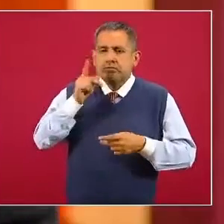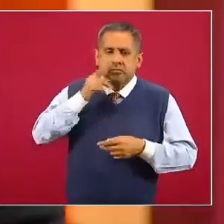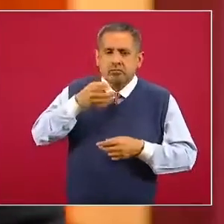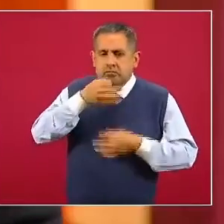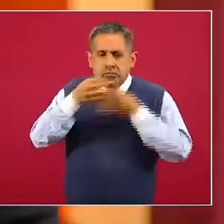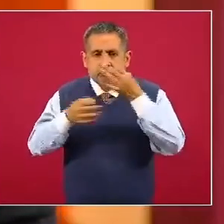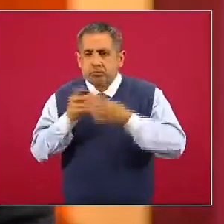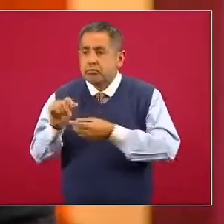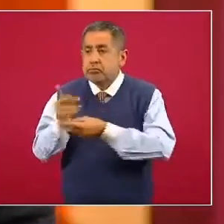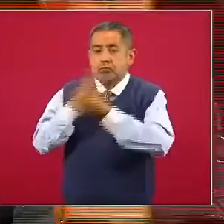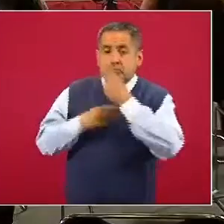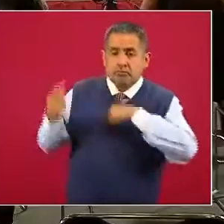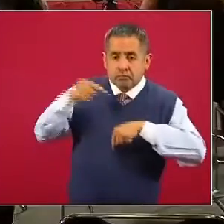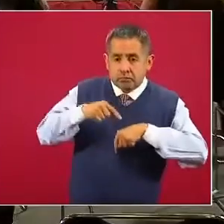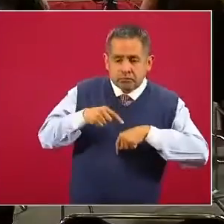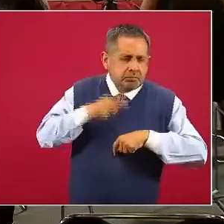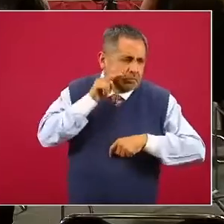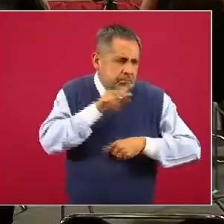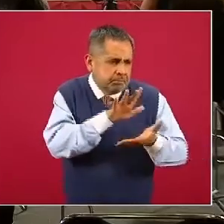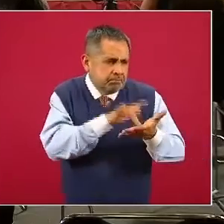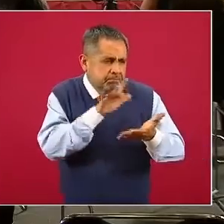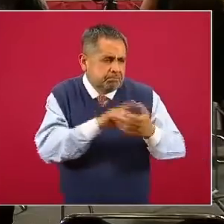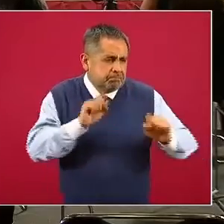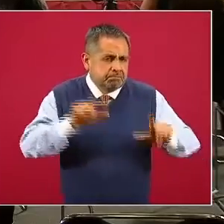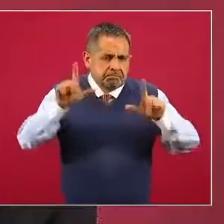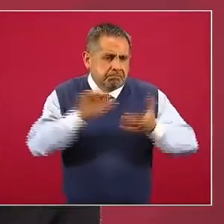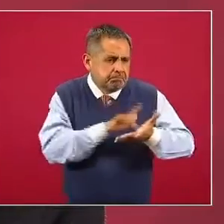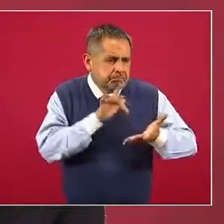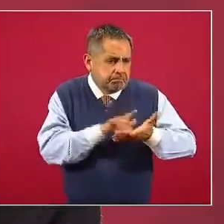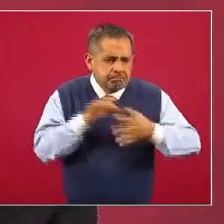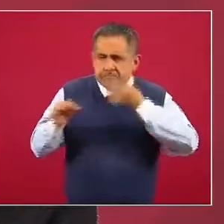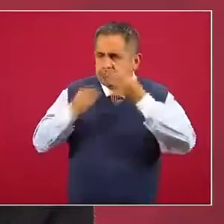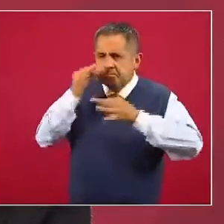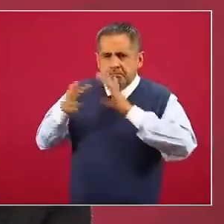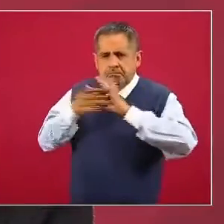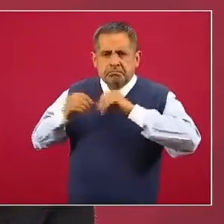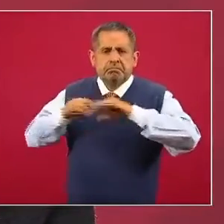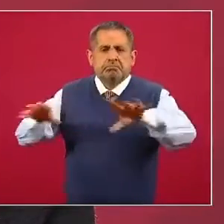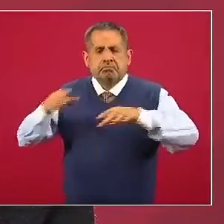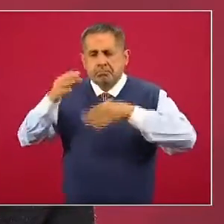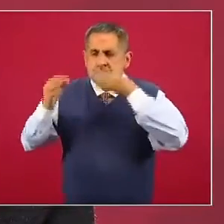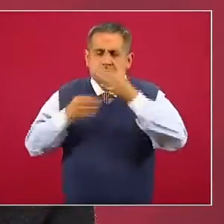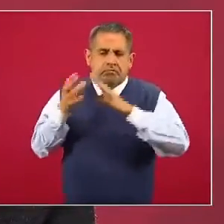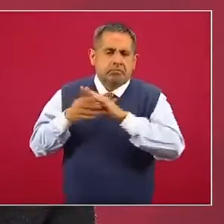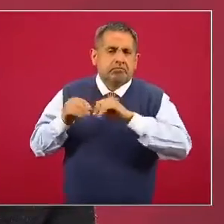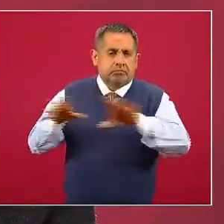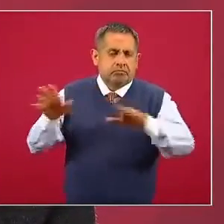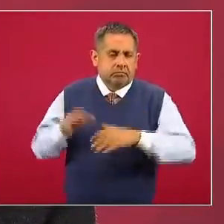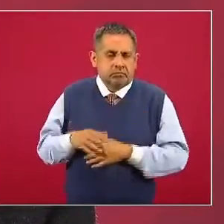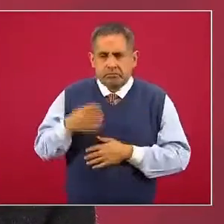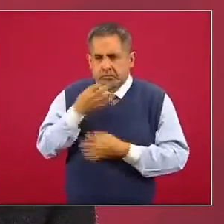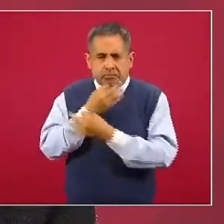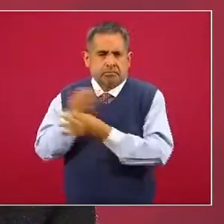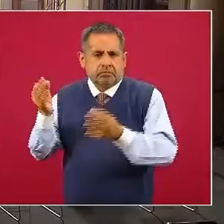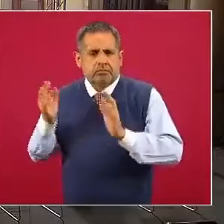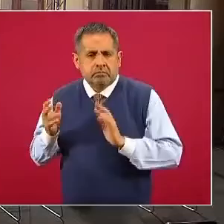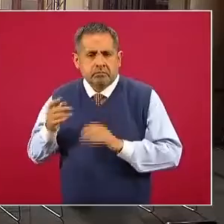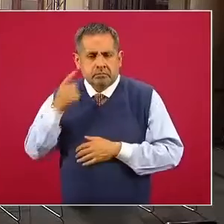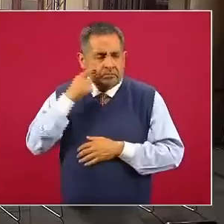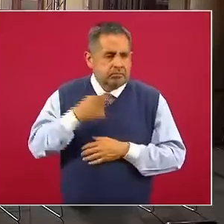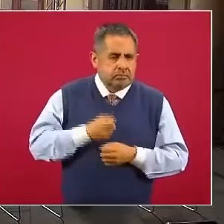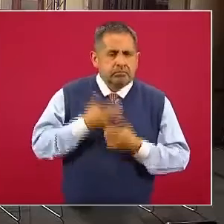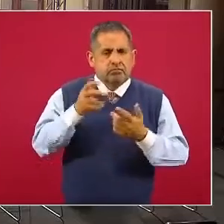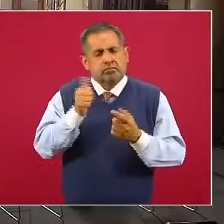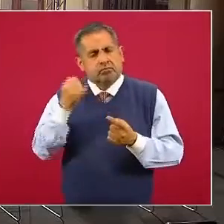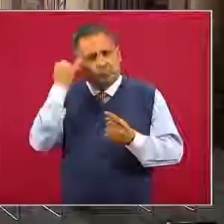que, aunque no vienen a la conferencia, obtienen las notas a partir de la conferencia, ya sea para comunicar o para expresar